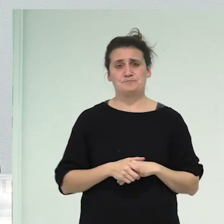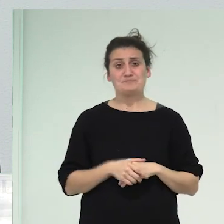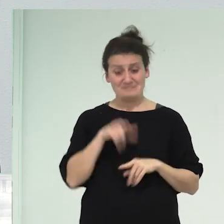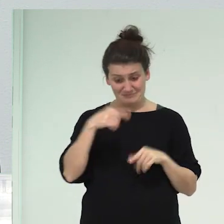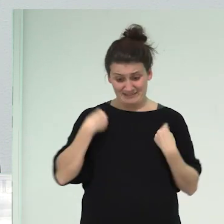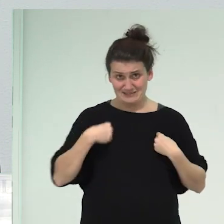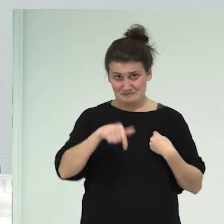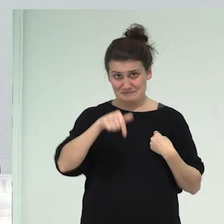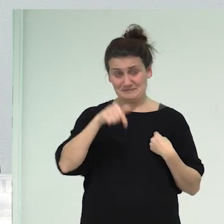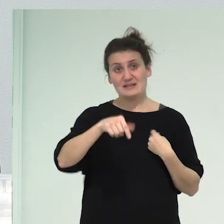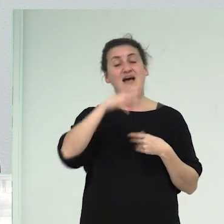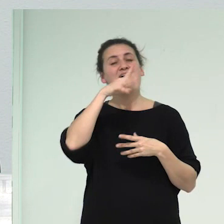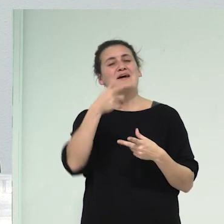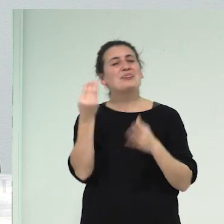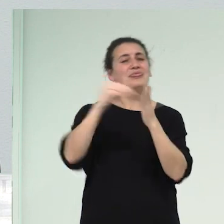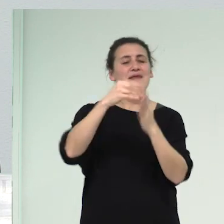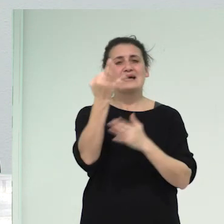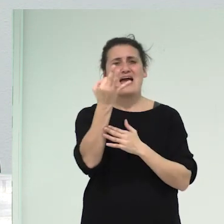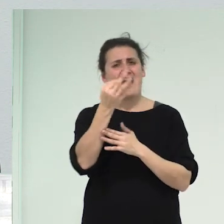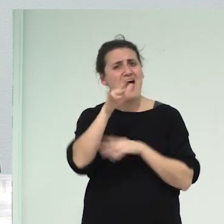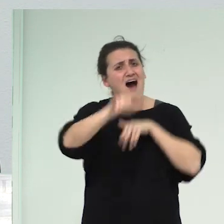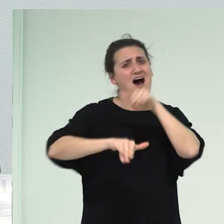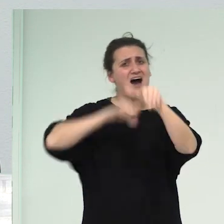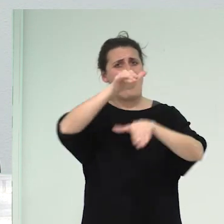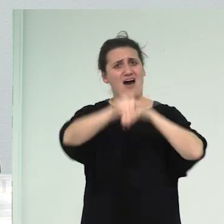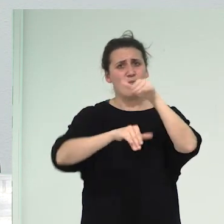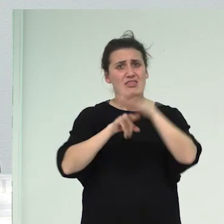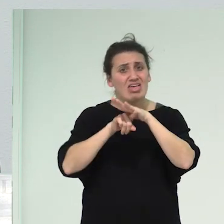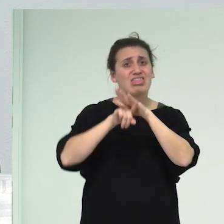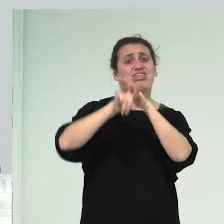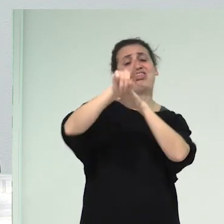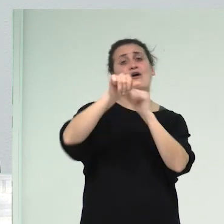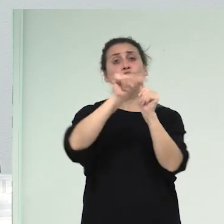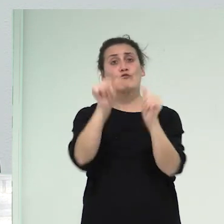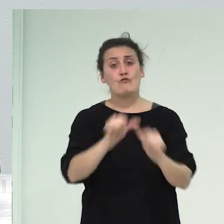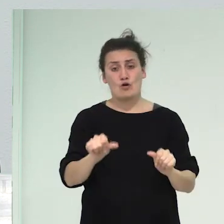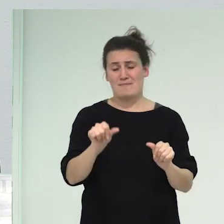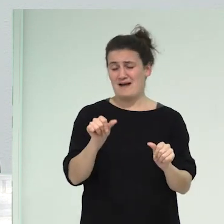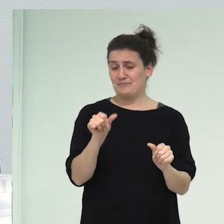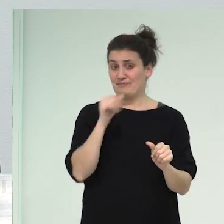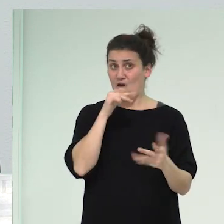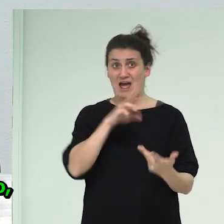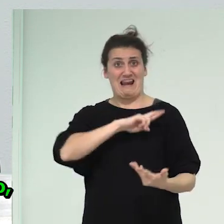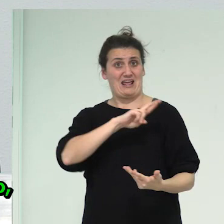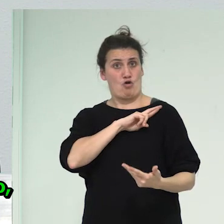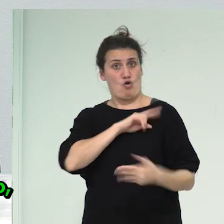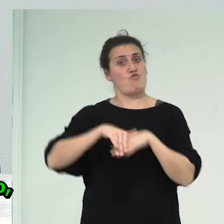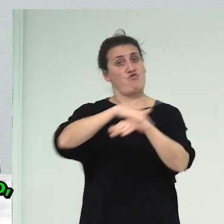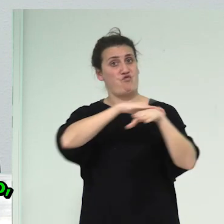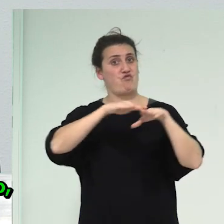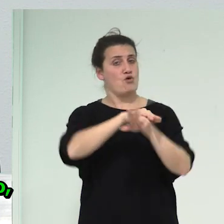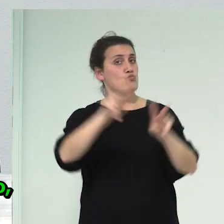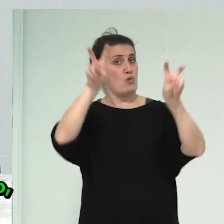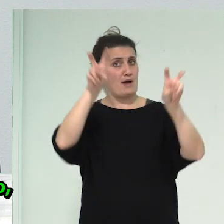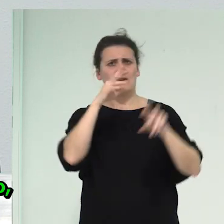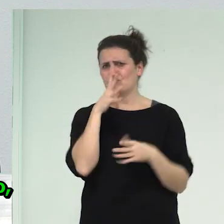que ponerle, también hay que sumarle el avance creciente de las nuevas formas de fundamentalismo religioso. Todas sabemos lo